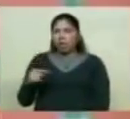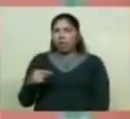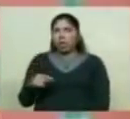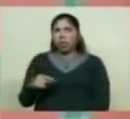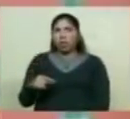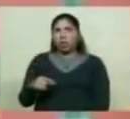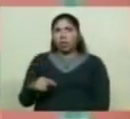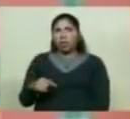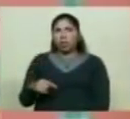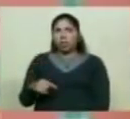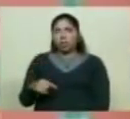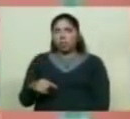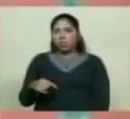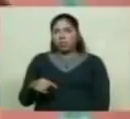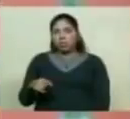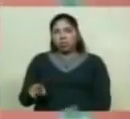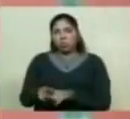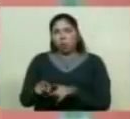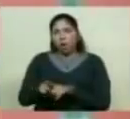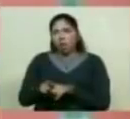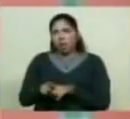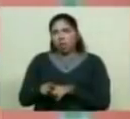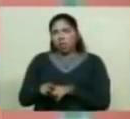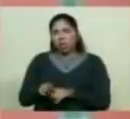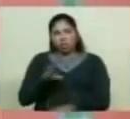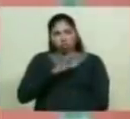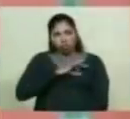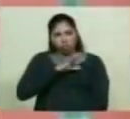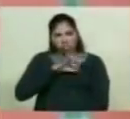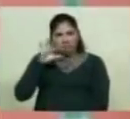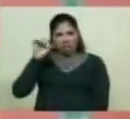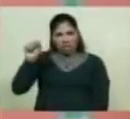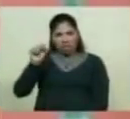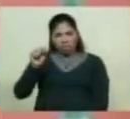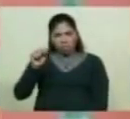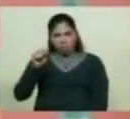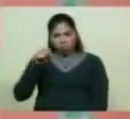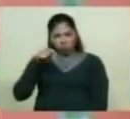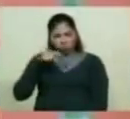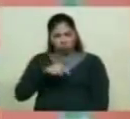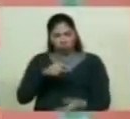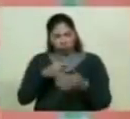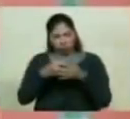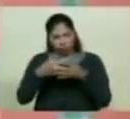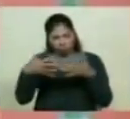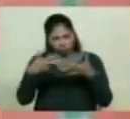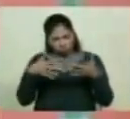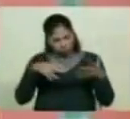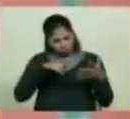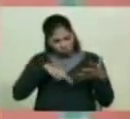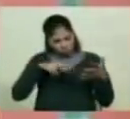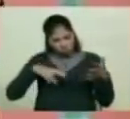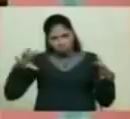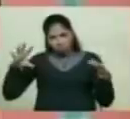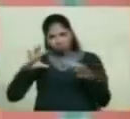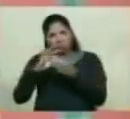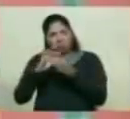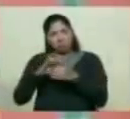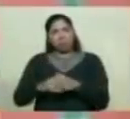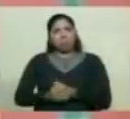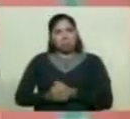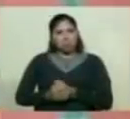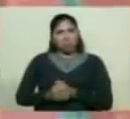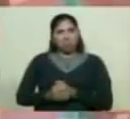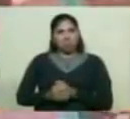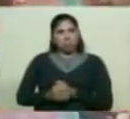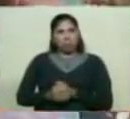socialista y no cabe la menor duda de que así es aquí hay un